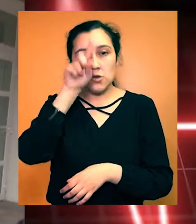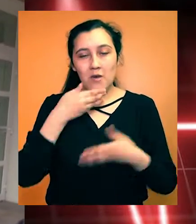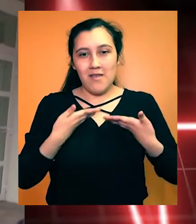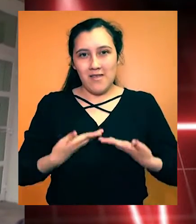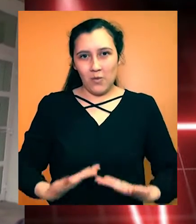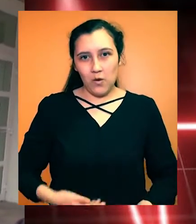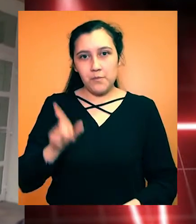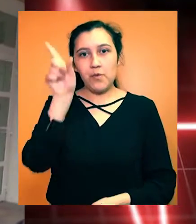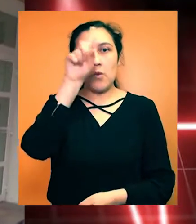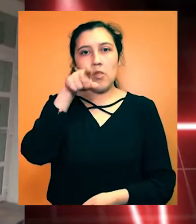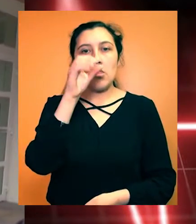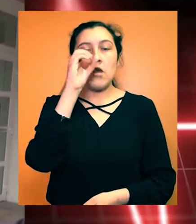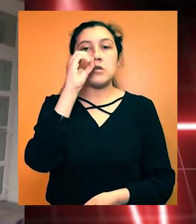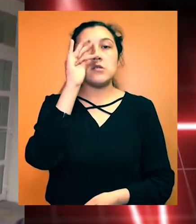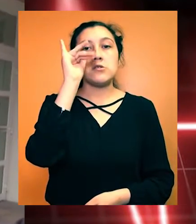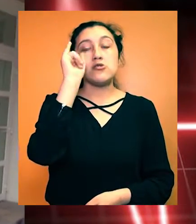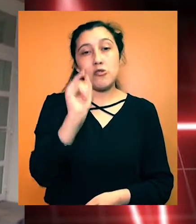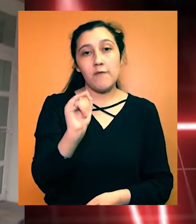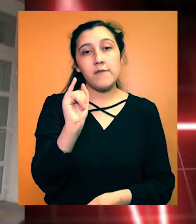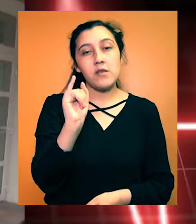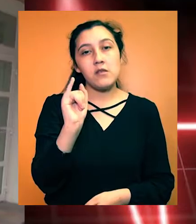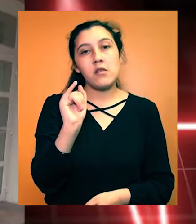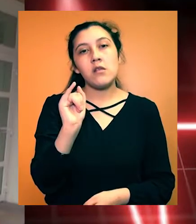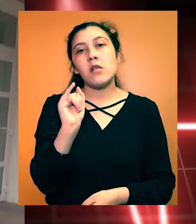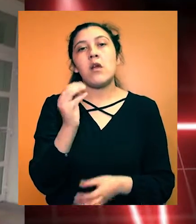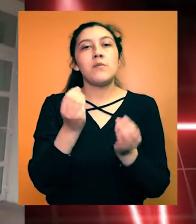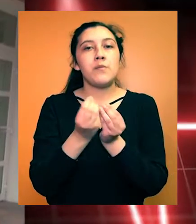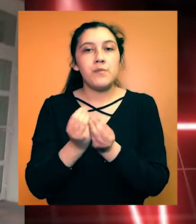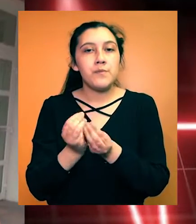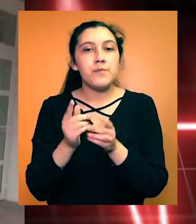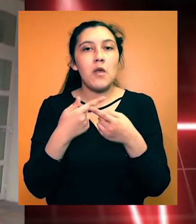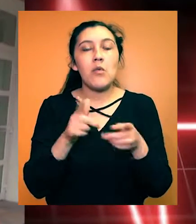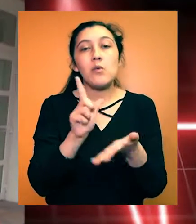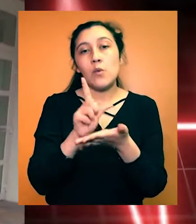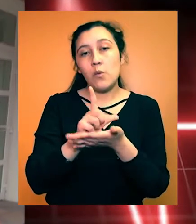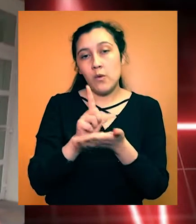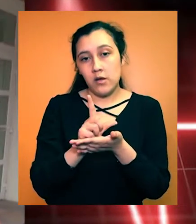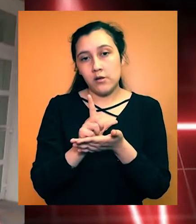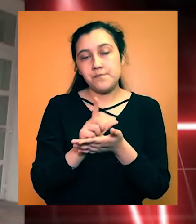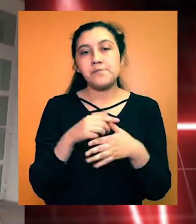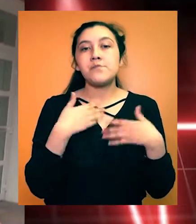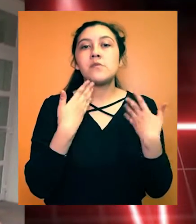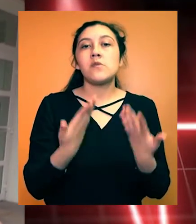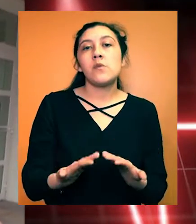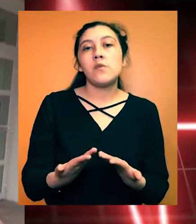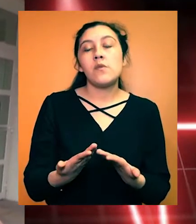solo estaban en el sector del pecho ni tampoco en el sector del abdomen, sino que también en otros sectores, principalmente en sus extremidades. Por